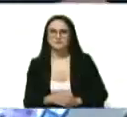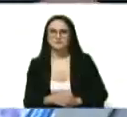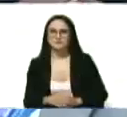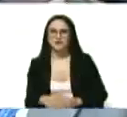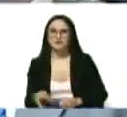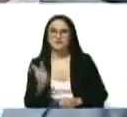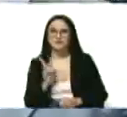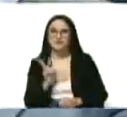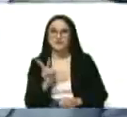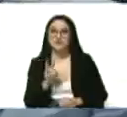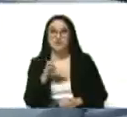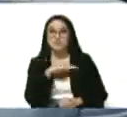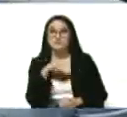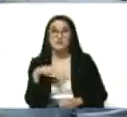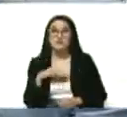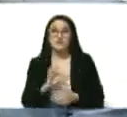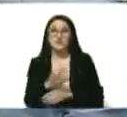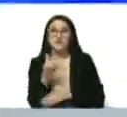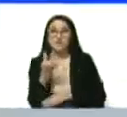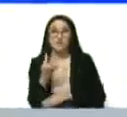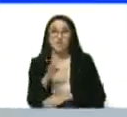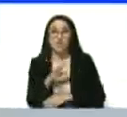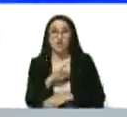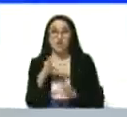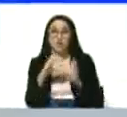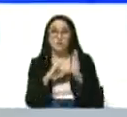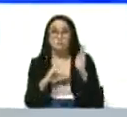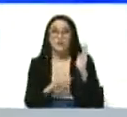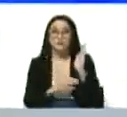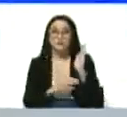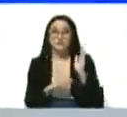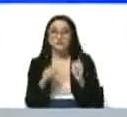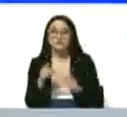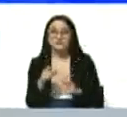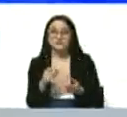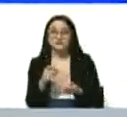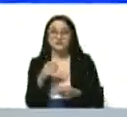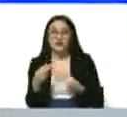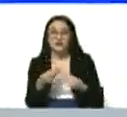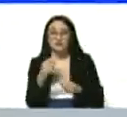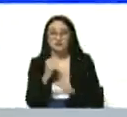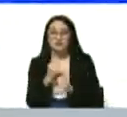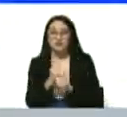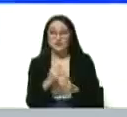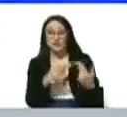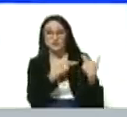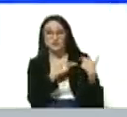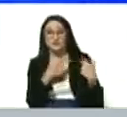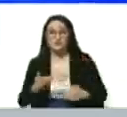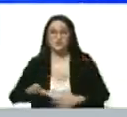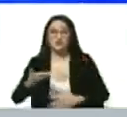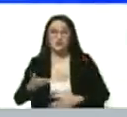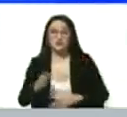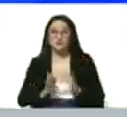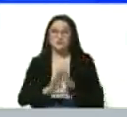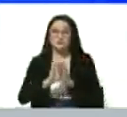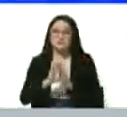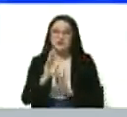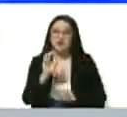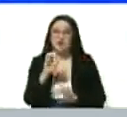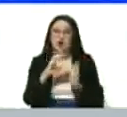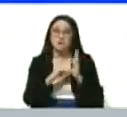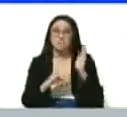Venezuela, como un miembro fundador de nuestro OPEP, ha jugado un rol único en la evolución de la OPEP